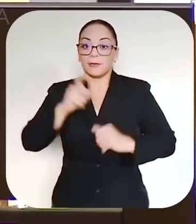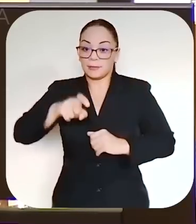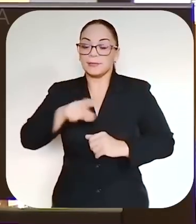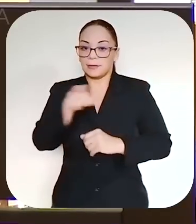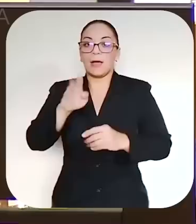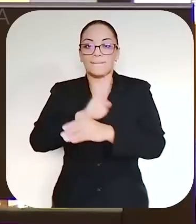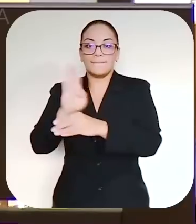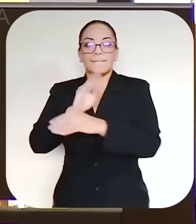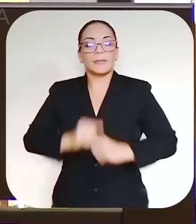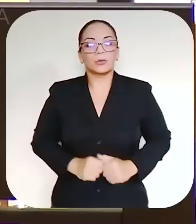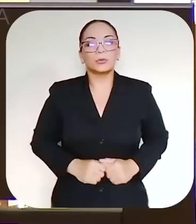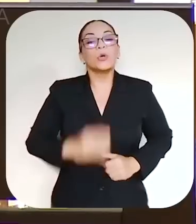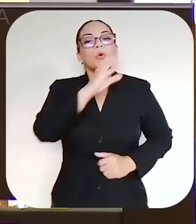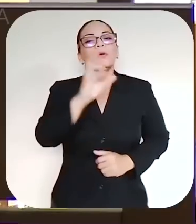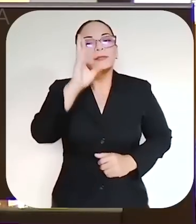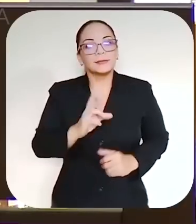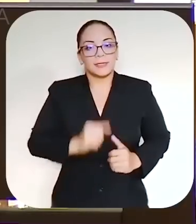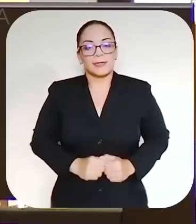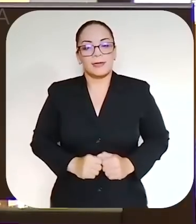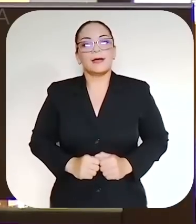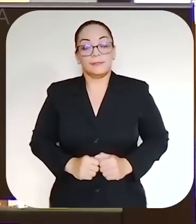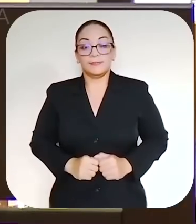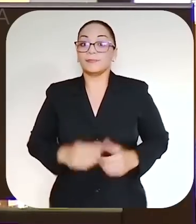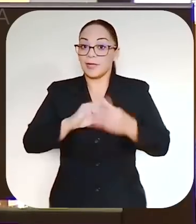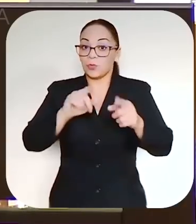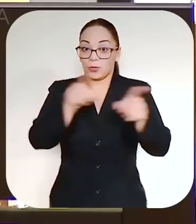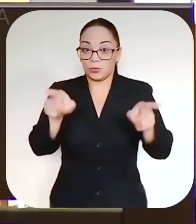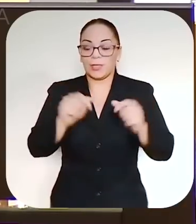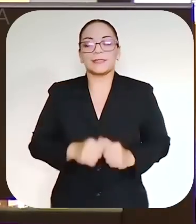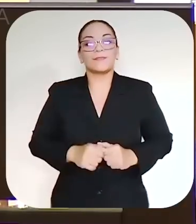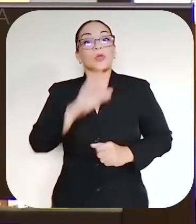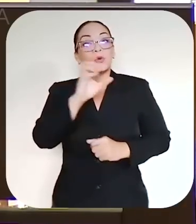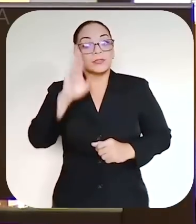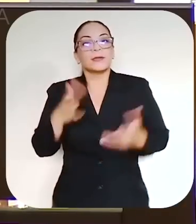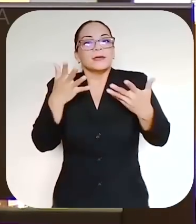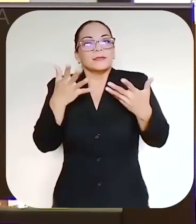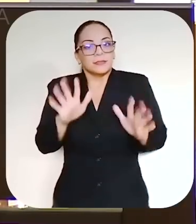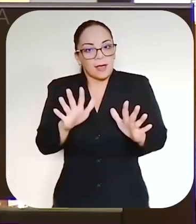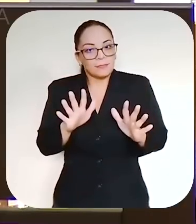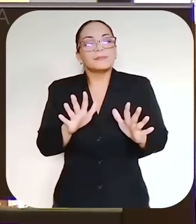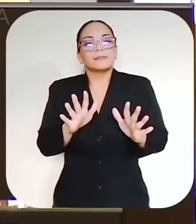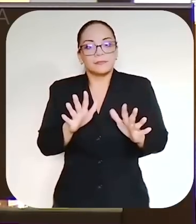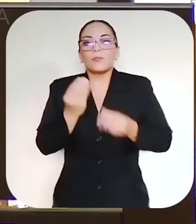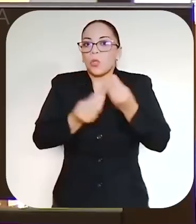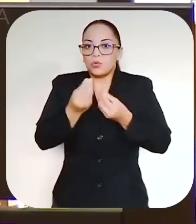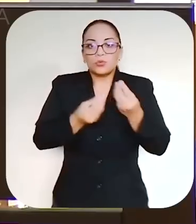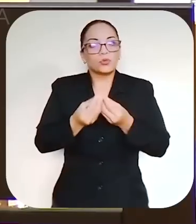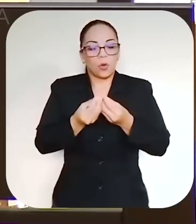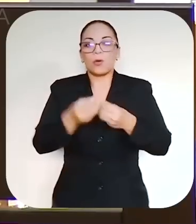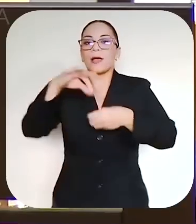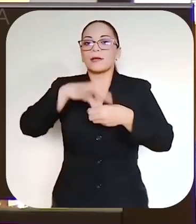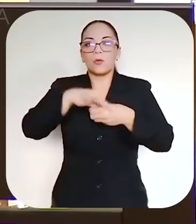afrontar por Costa Rica quiero contarles ya tiene una